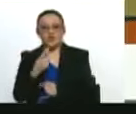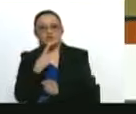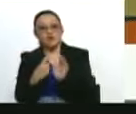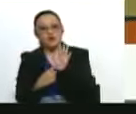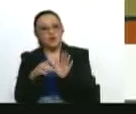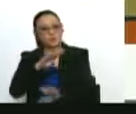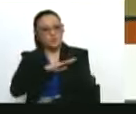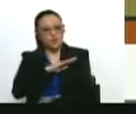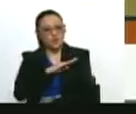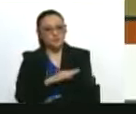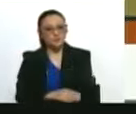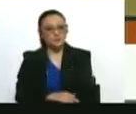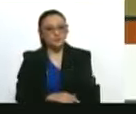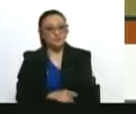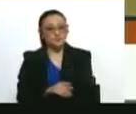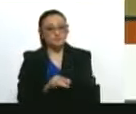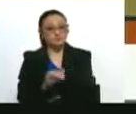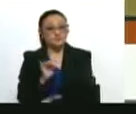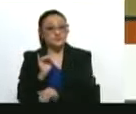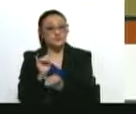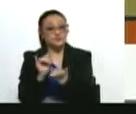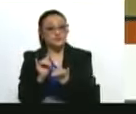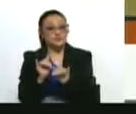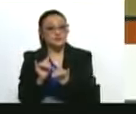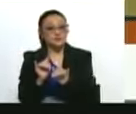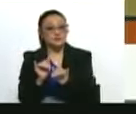de nosotros. Y con esa